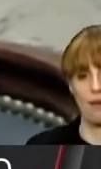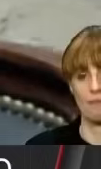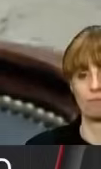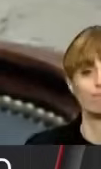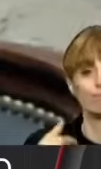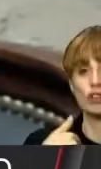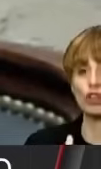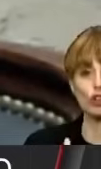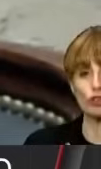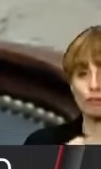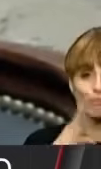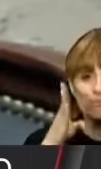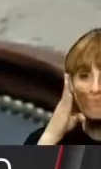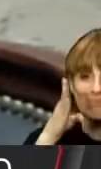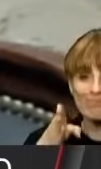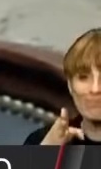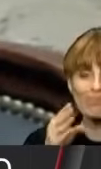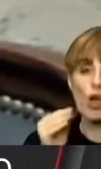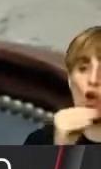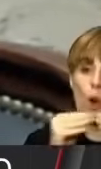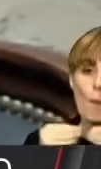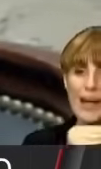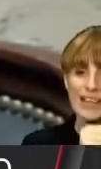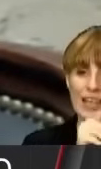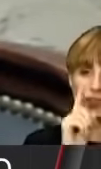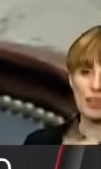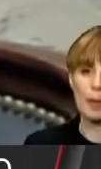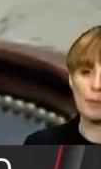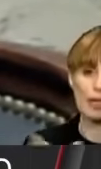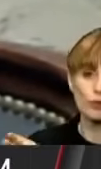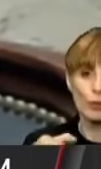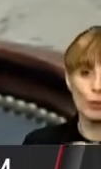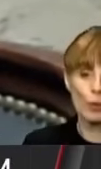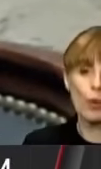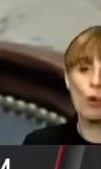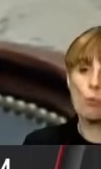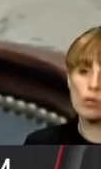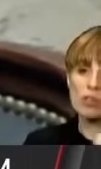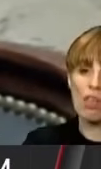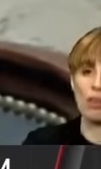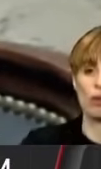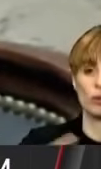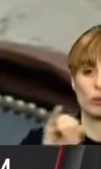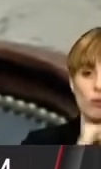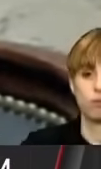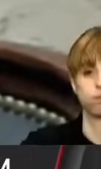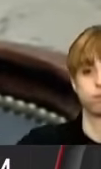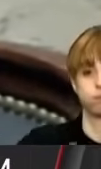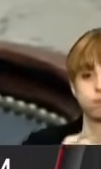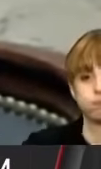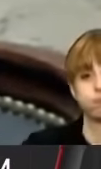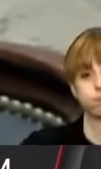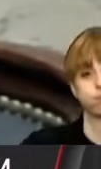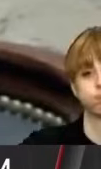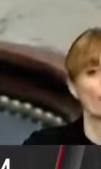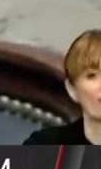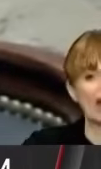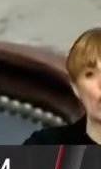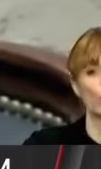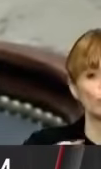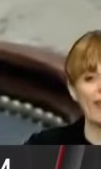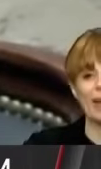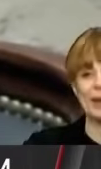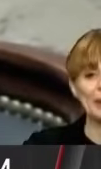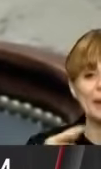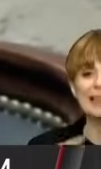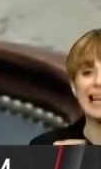en particular, mis compañeros y compañeras de conjunto, venimos denunciando desde hace días qué significa esto para